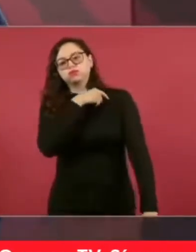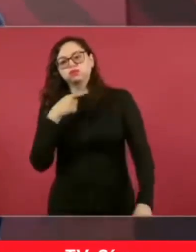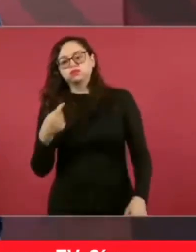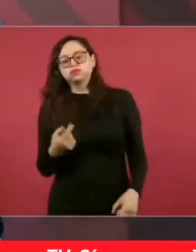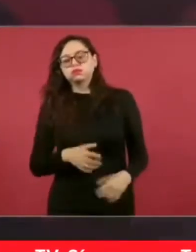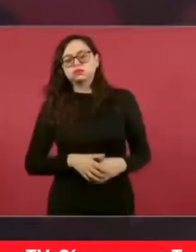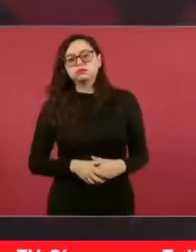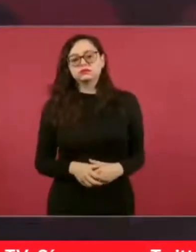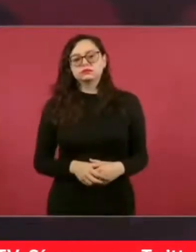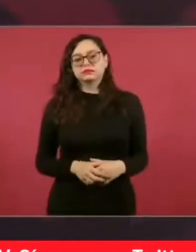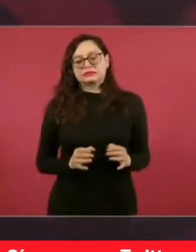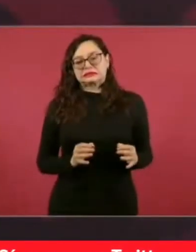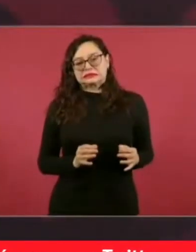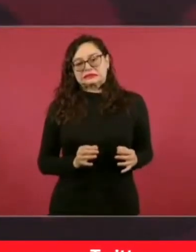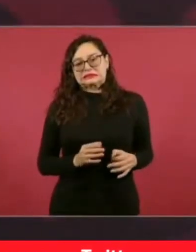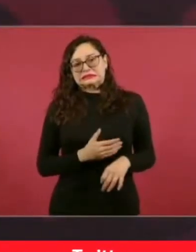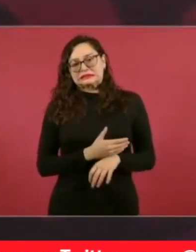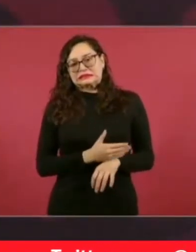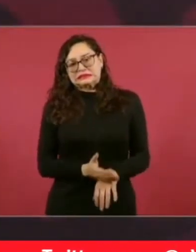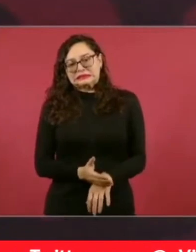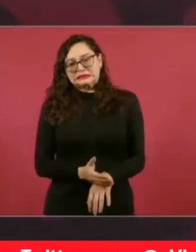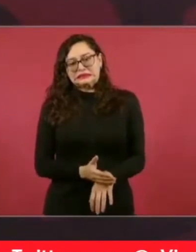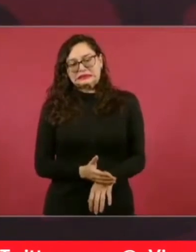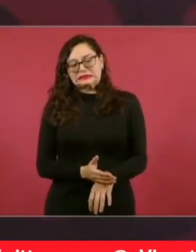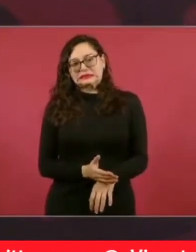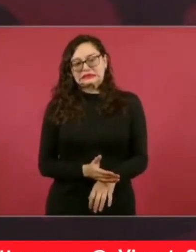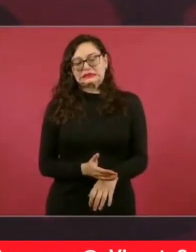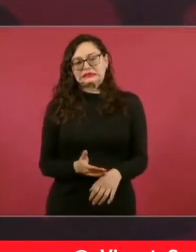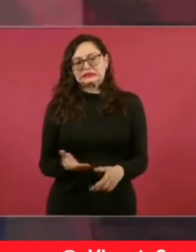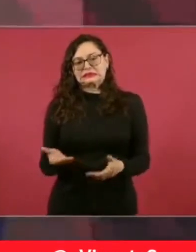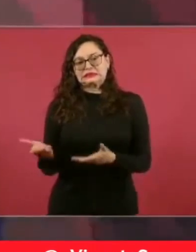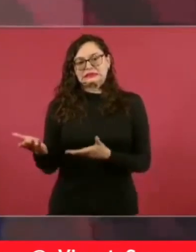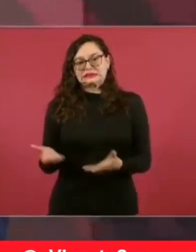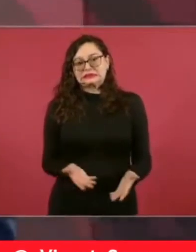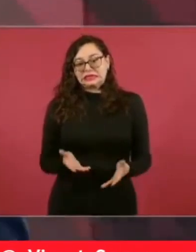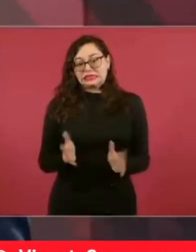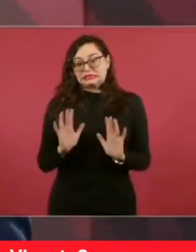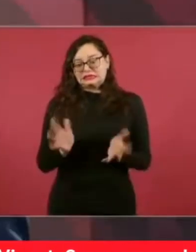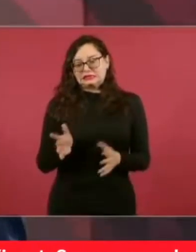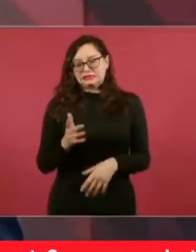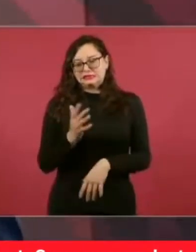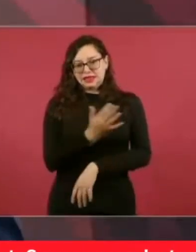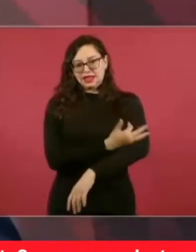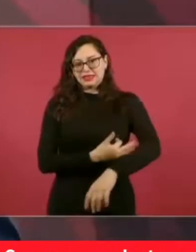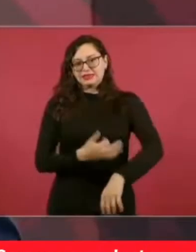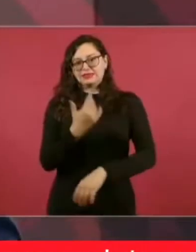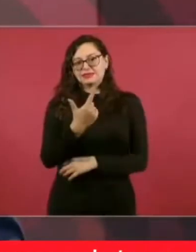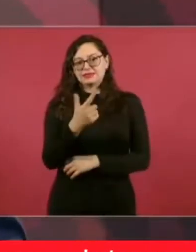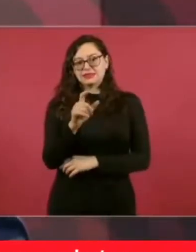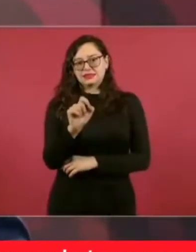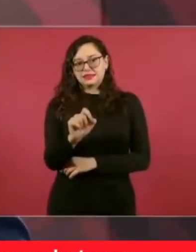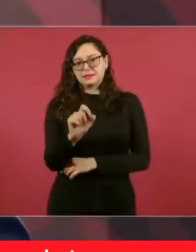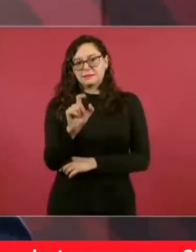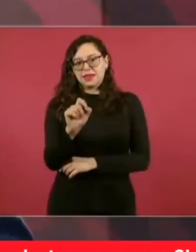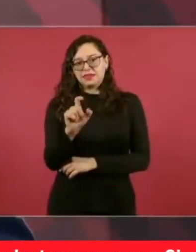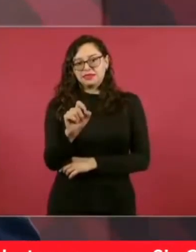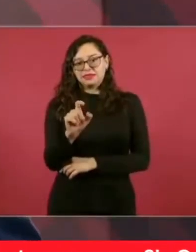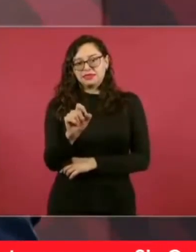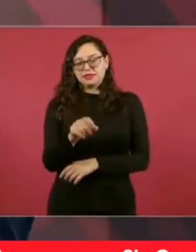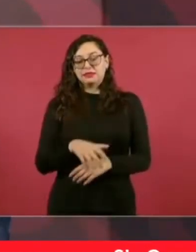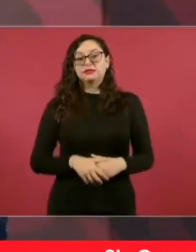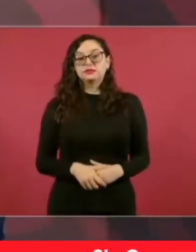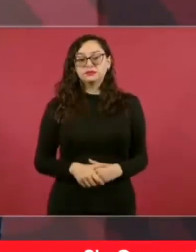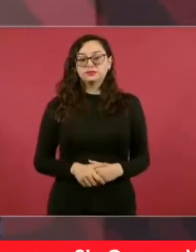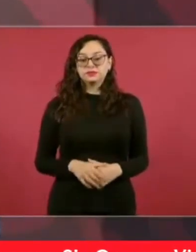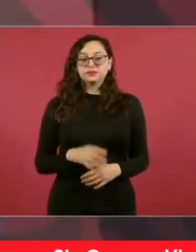de las 7, como ahora, para venir a, son 7:20, se nos pasó, sí,